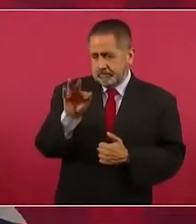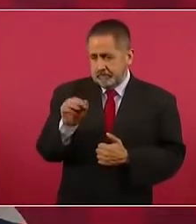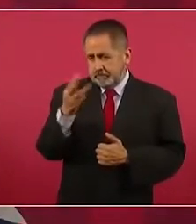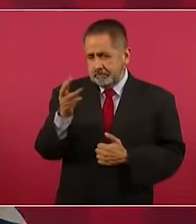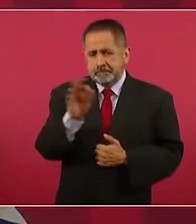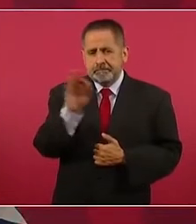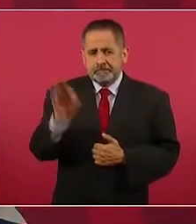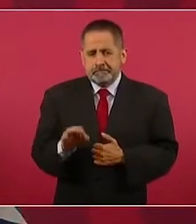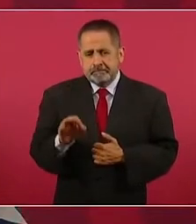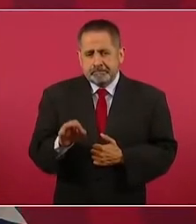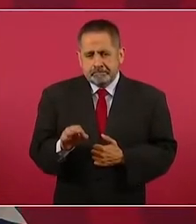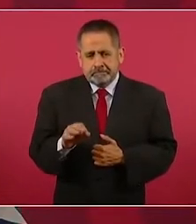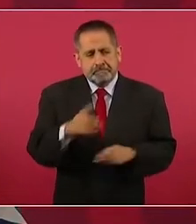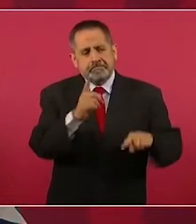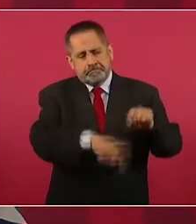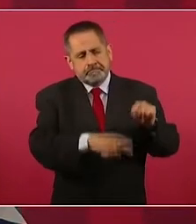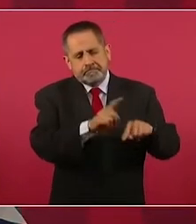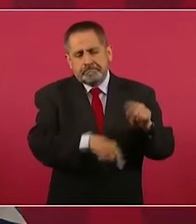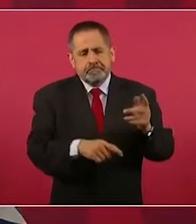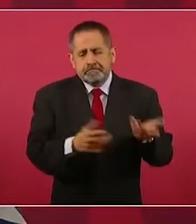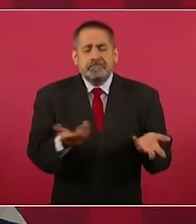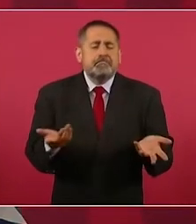3.43%.